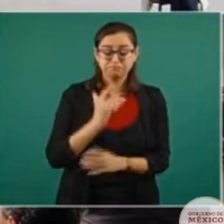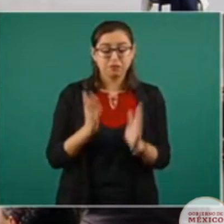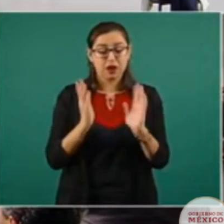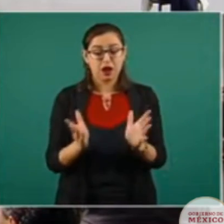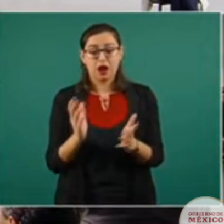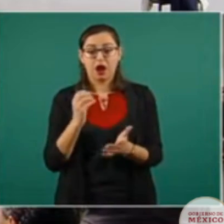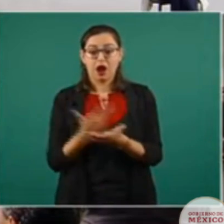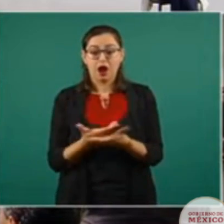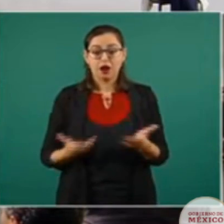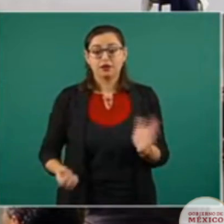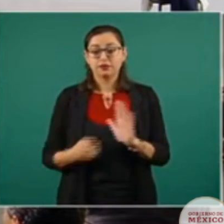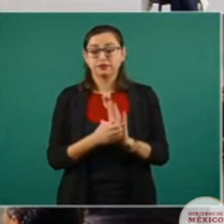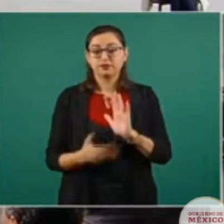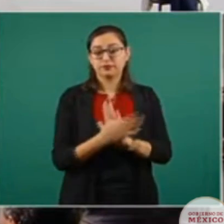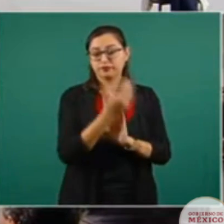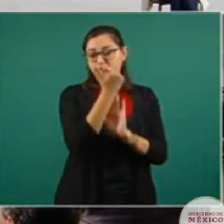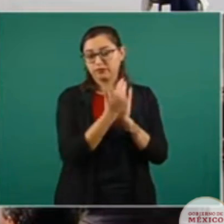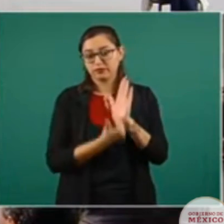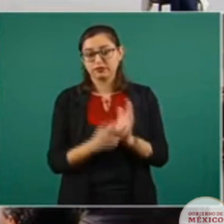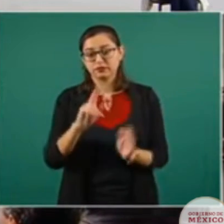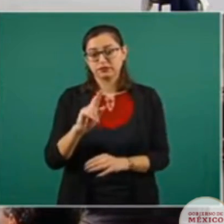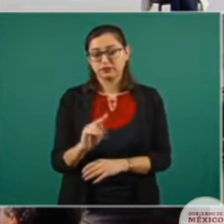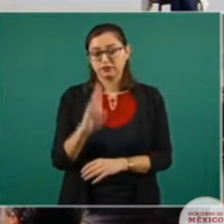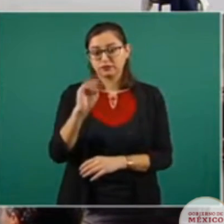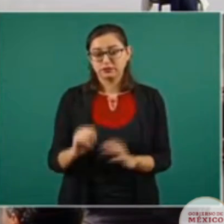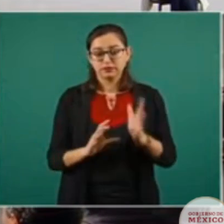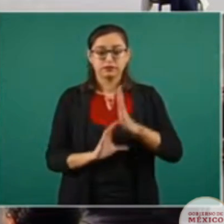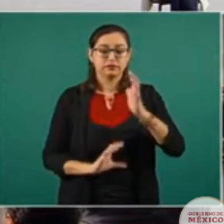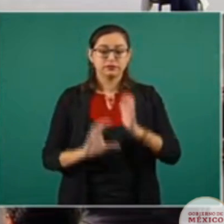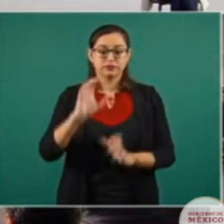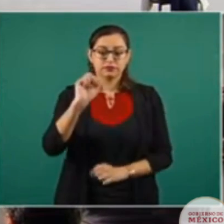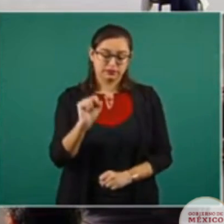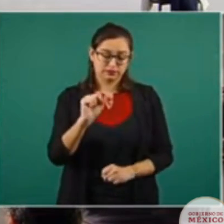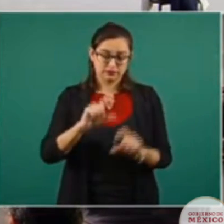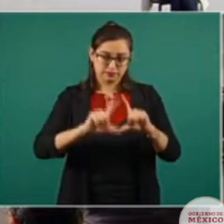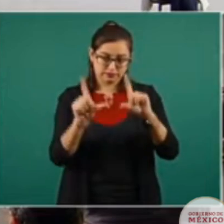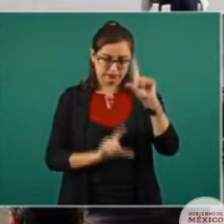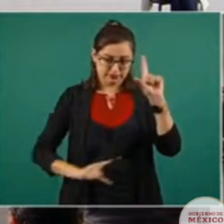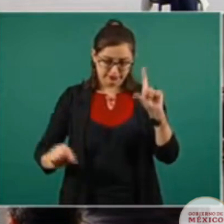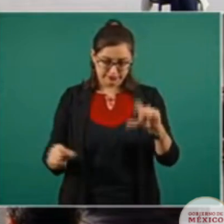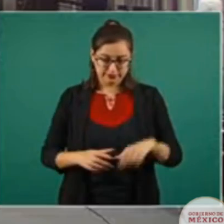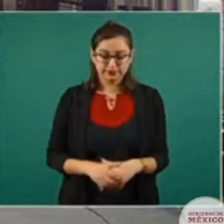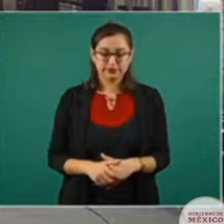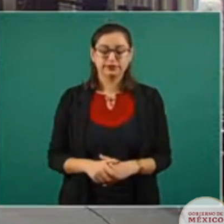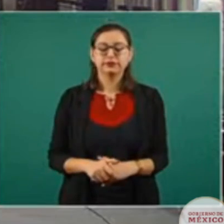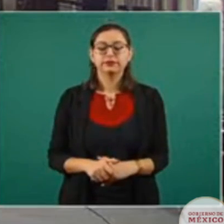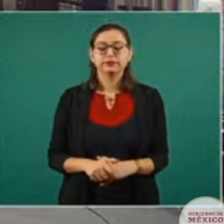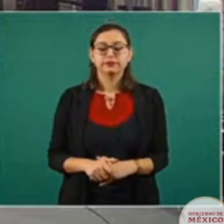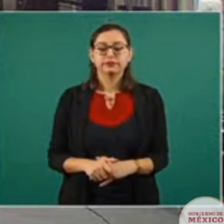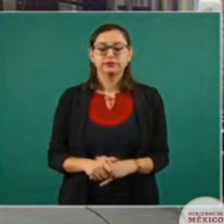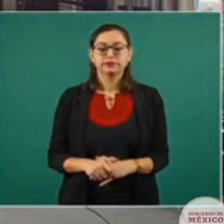establecidos en el artículo 89 de la Constitución Política de los Estados Unidos Mexicanos.